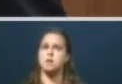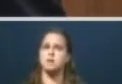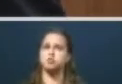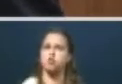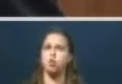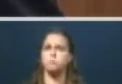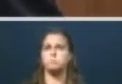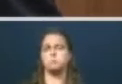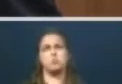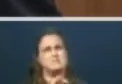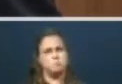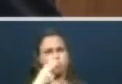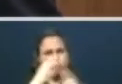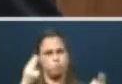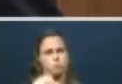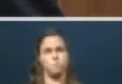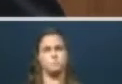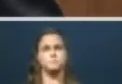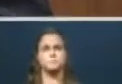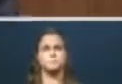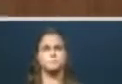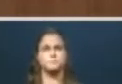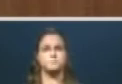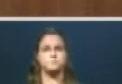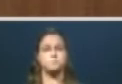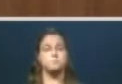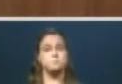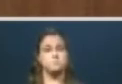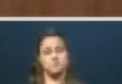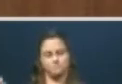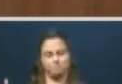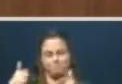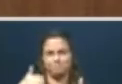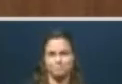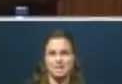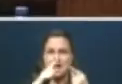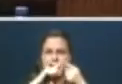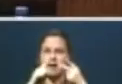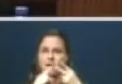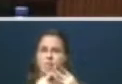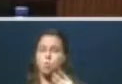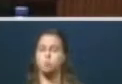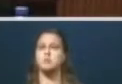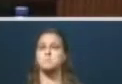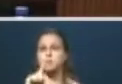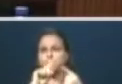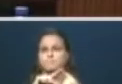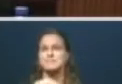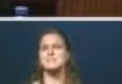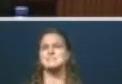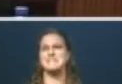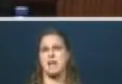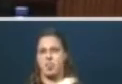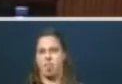estos importantísimos servicios entrando ya en cada uno de estos comienzos por la sanidad